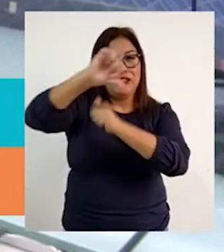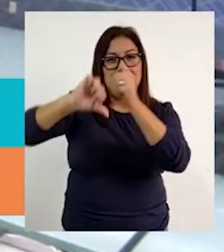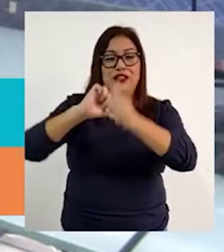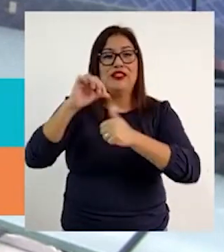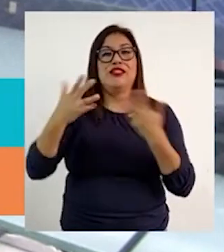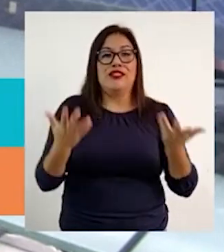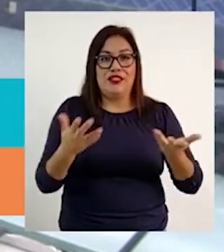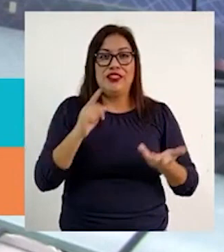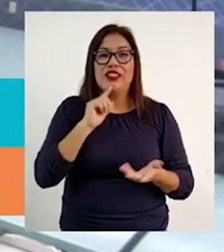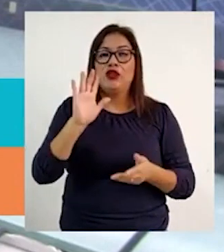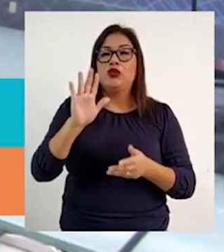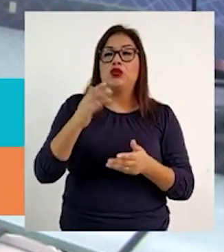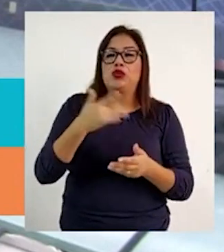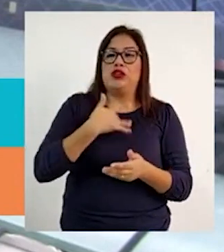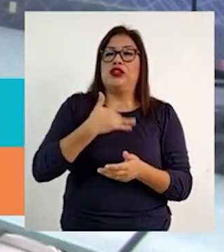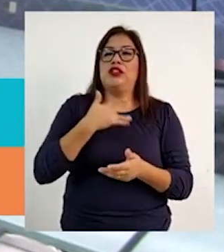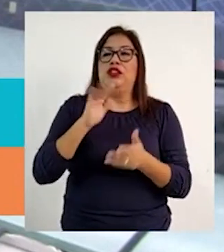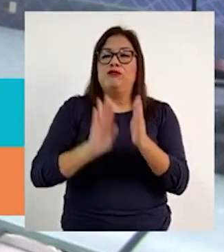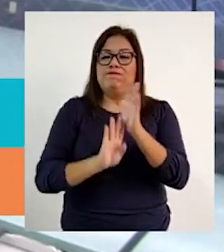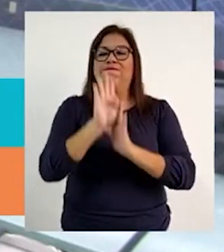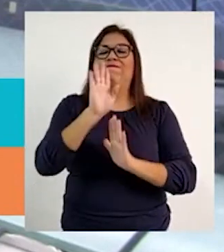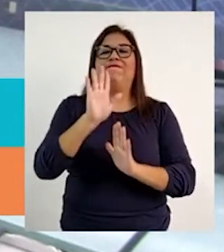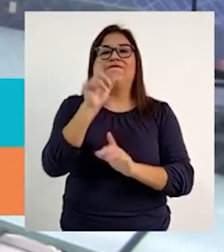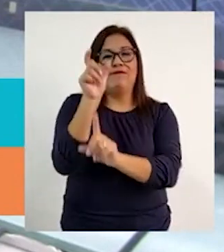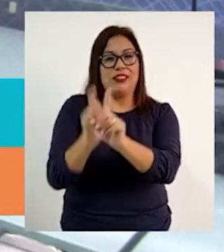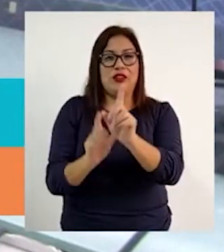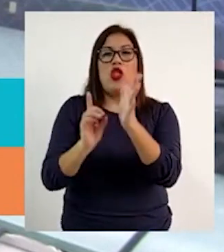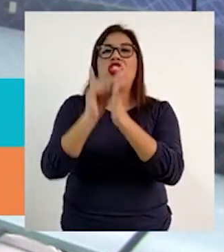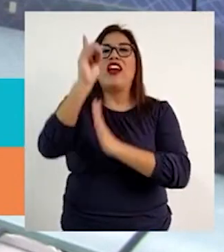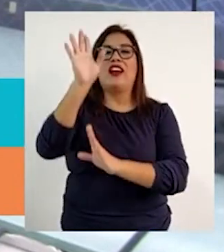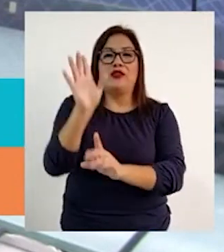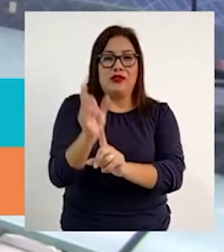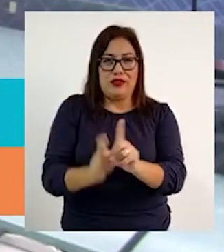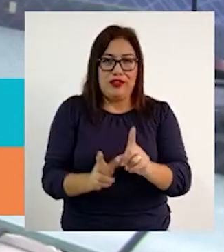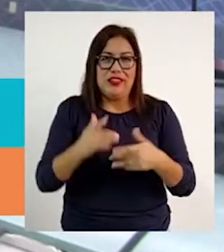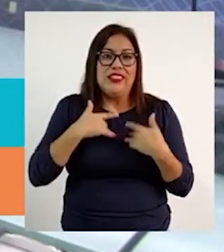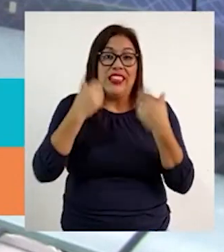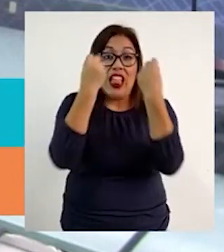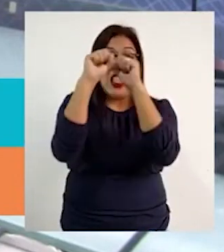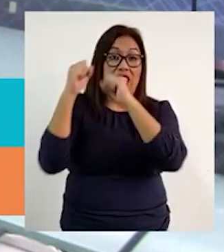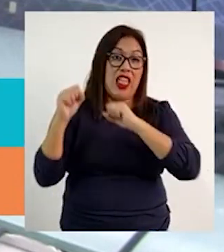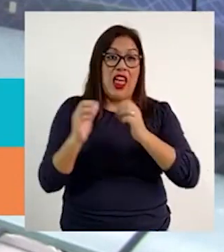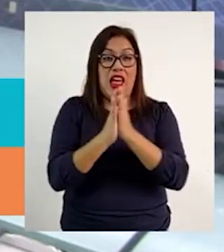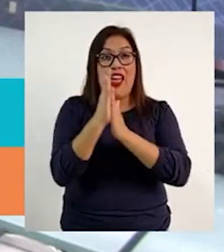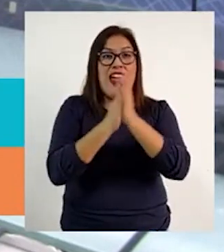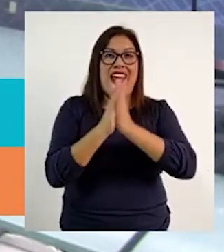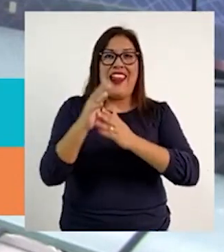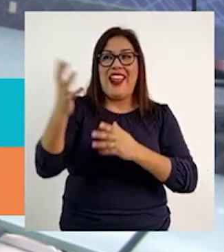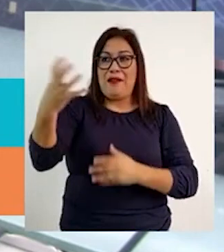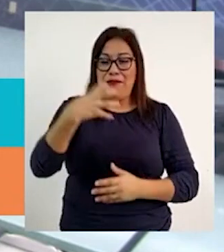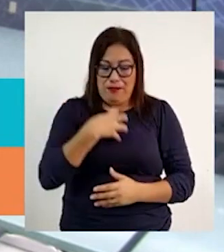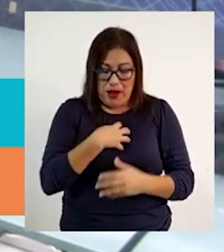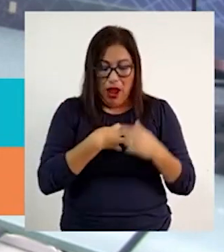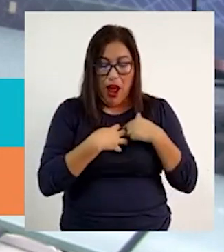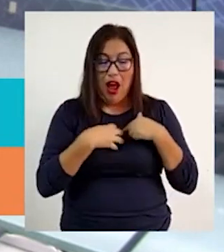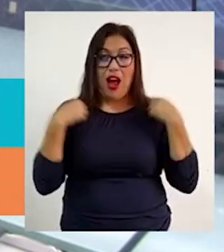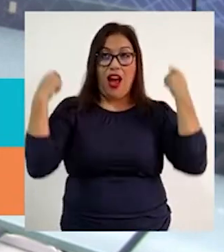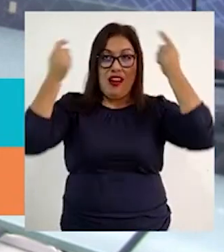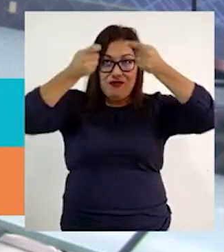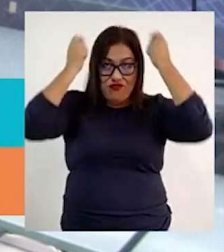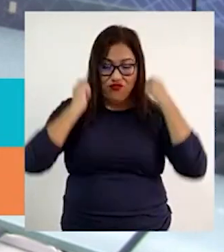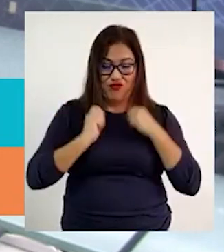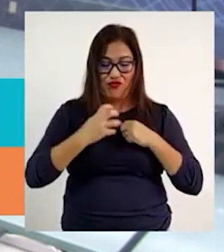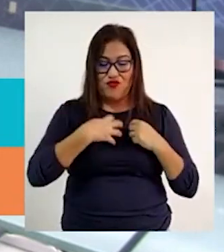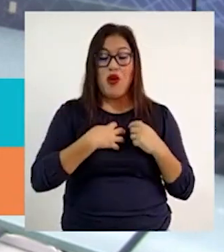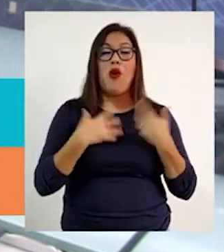de la persona. Qué alegría, cómo se siente un deportista cuando gana una medalla, cuando le dan un diploma, cuando le